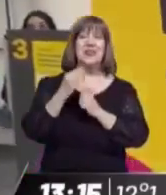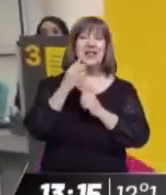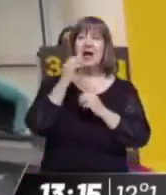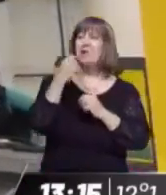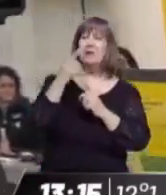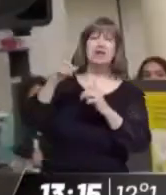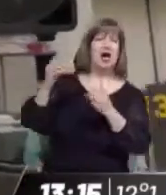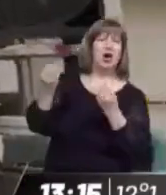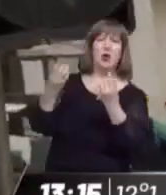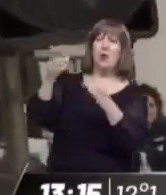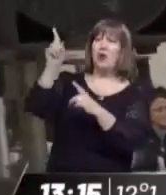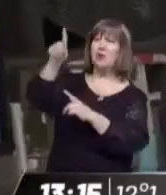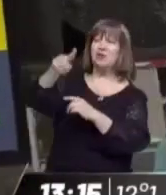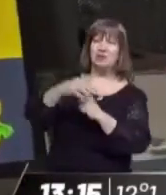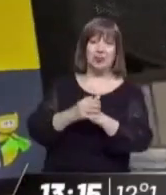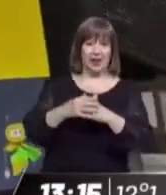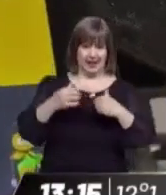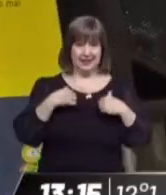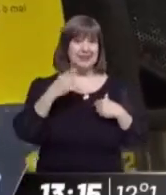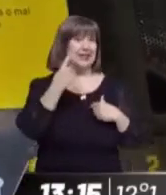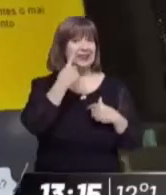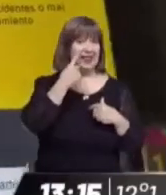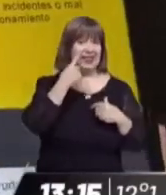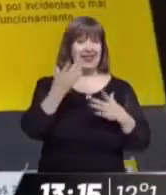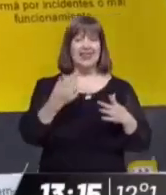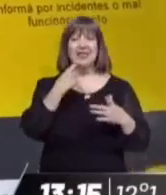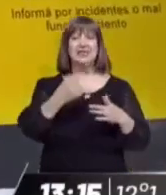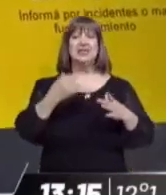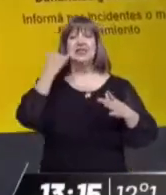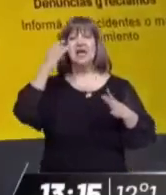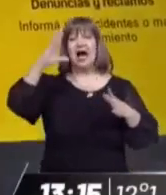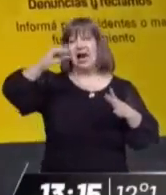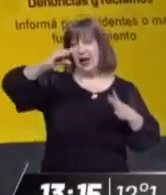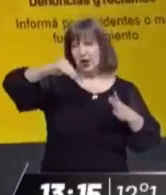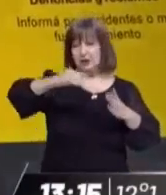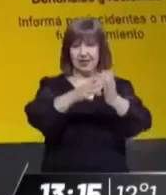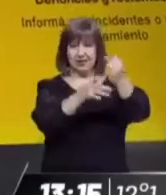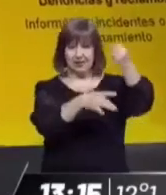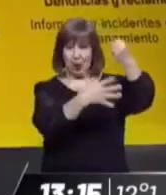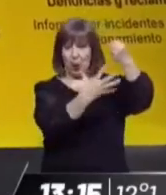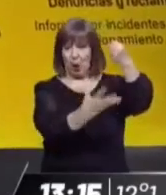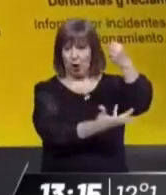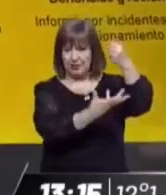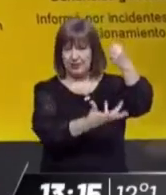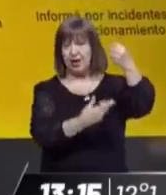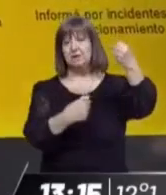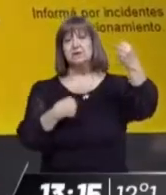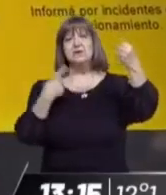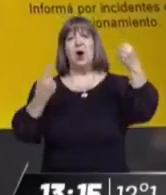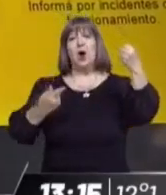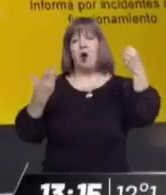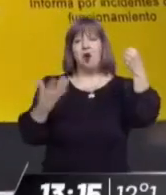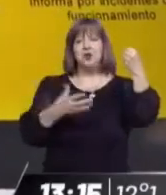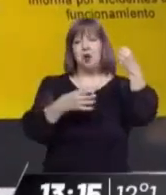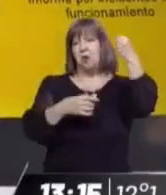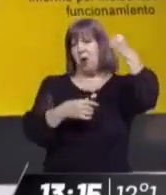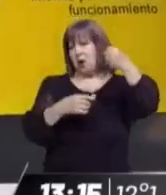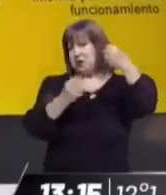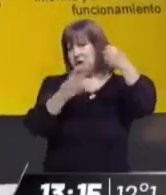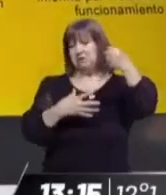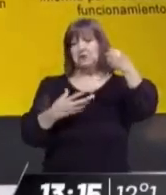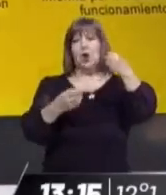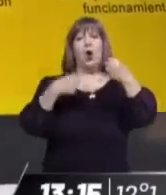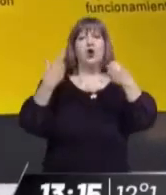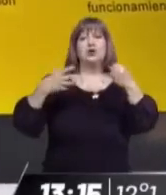cómo funciona esta plataforma todos nosotros sacamos residuos la bolsita a la noche o algunos colaboran en campañas de reciclaje y otros sacan los restos de